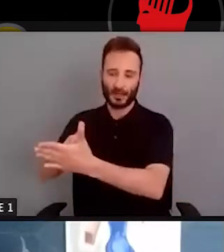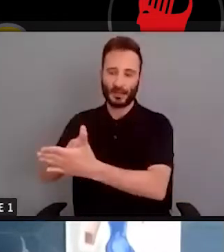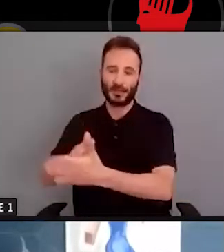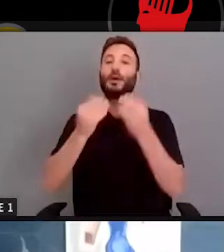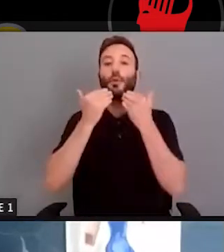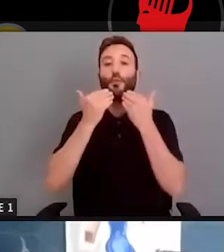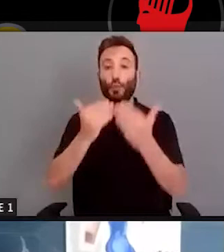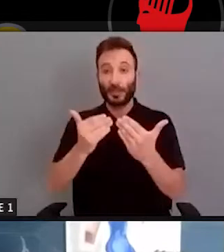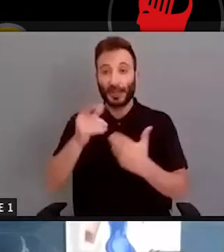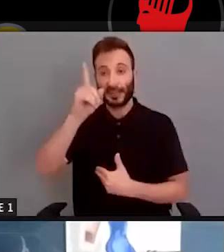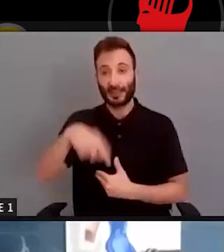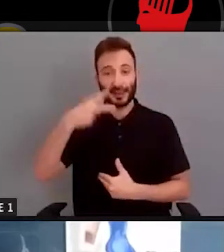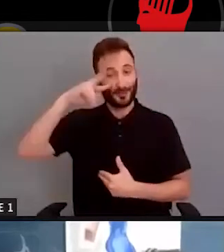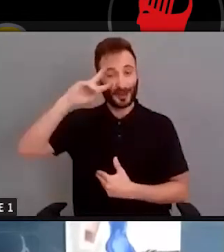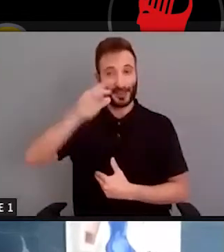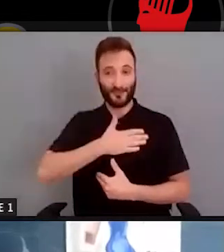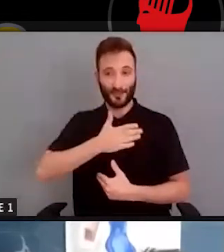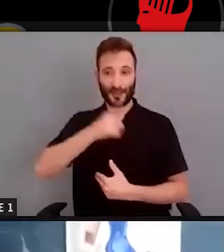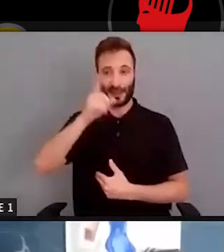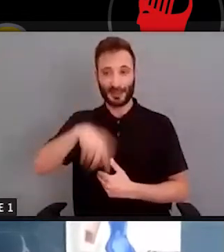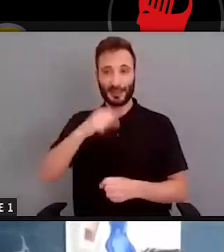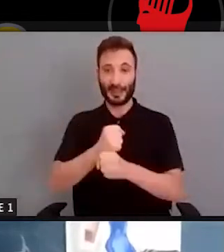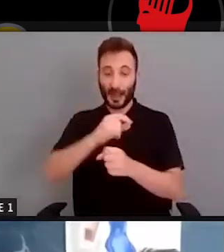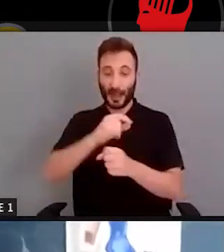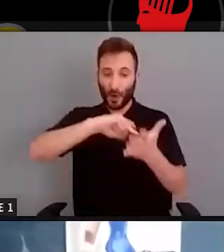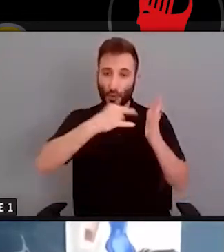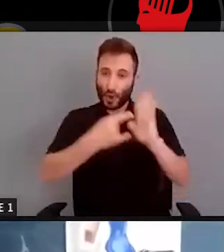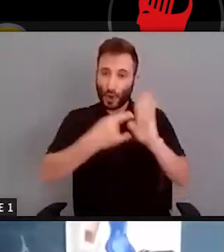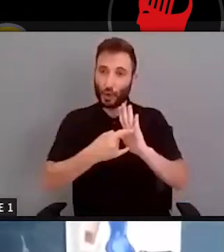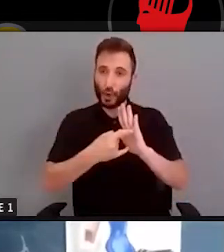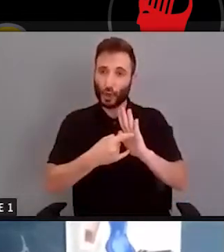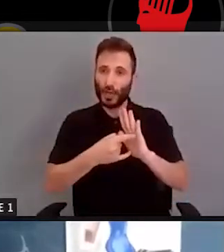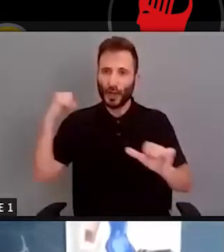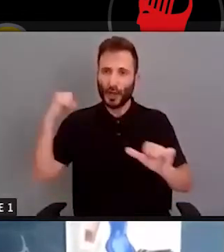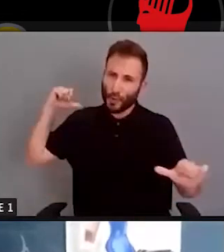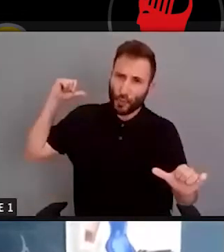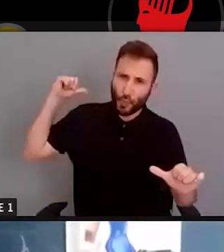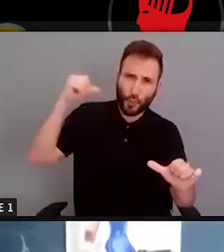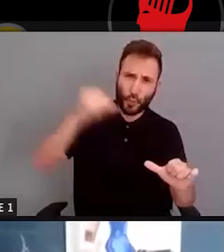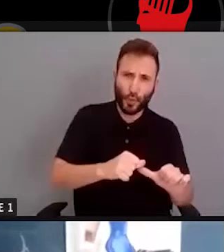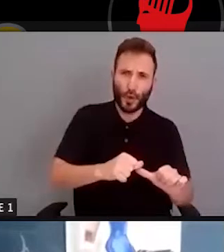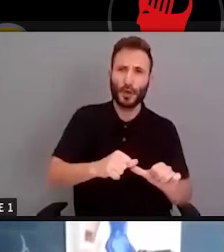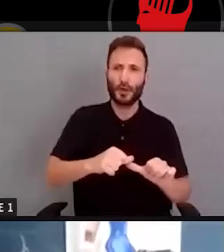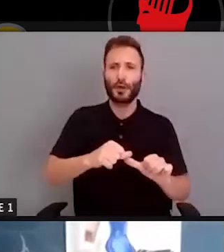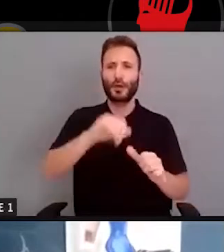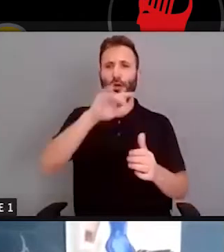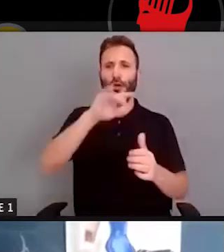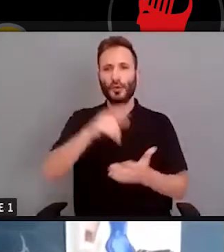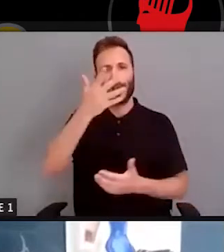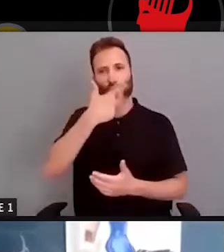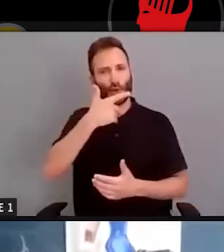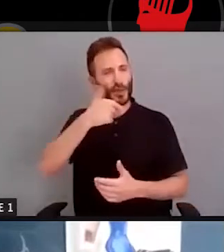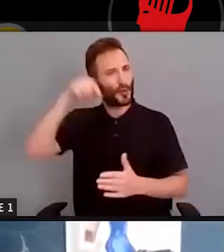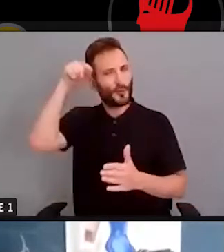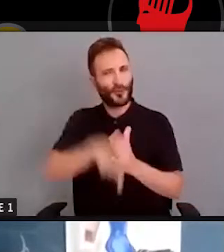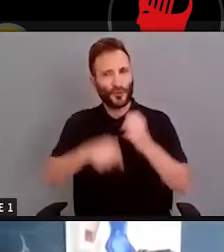Desde la experiencia propia puedo decirte que trabajar en tantos proyectos desde hace tantos años, hacerlo juntos ha hecho que nos conozcamos muy bien y que